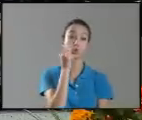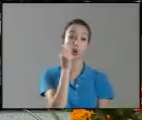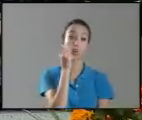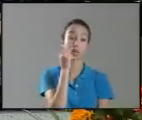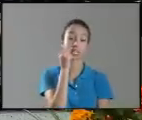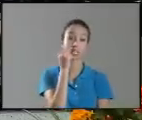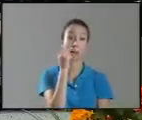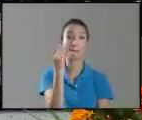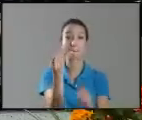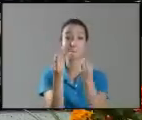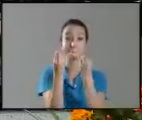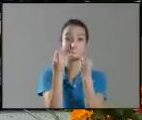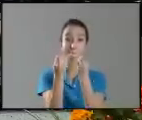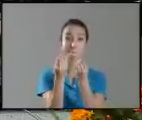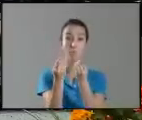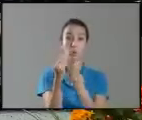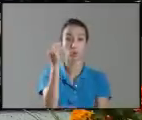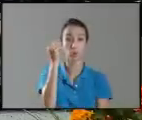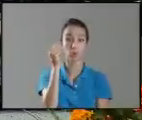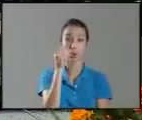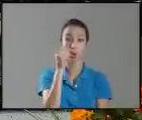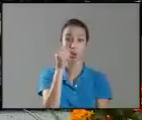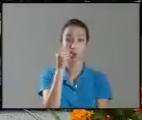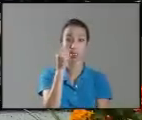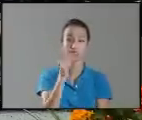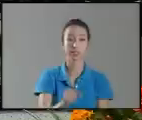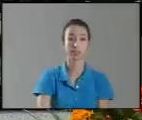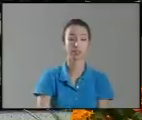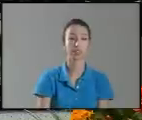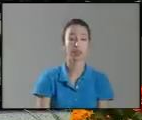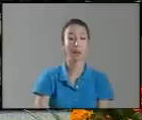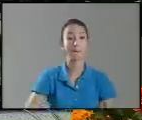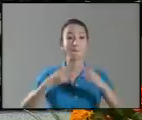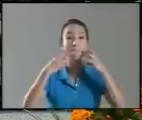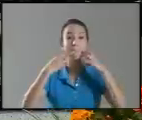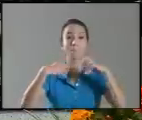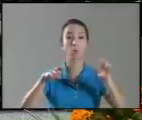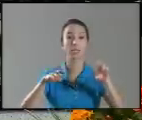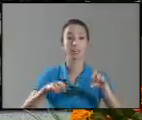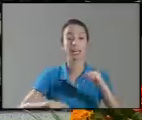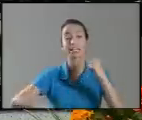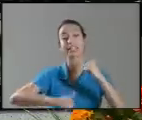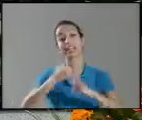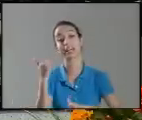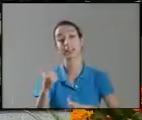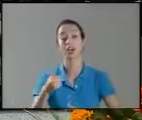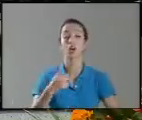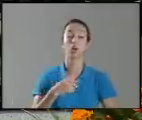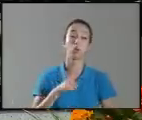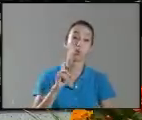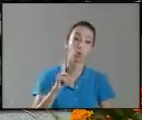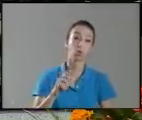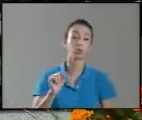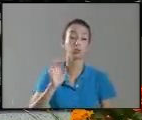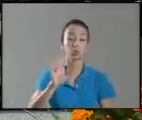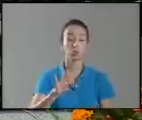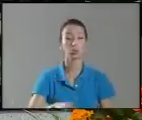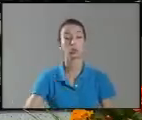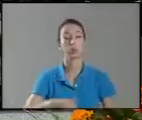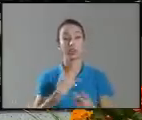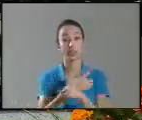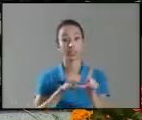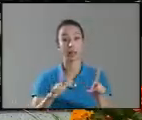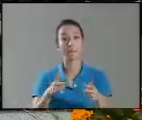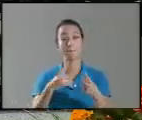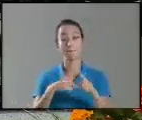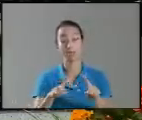Pero aquí, por eso dice Proverbios, muchos hombres, por favor, muchos hombres